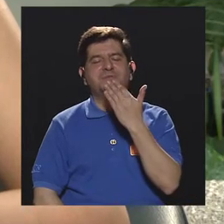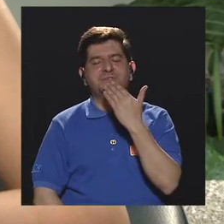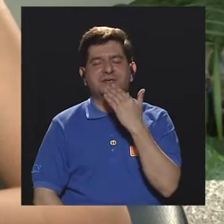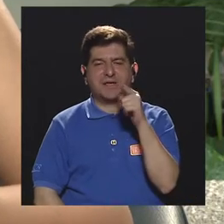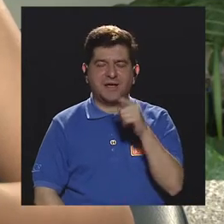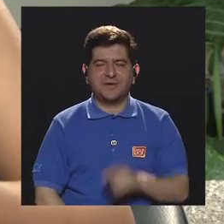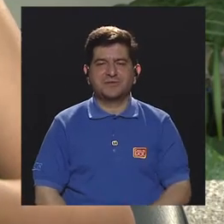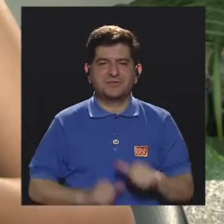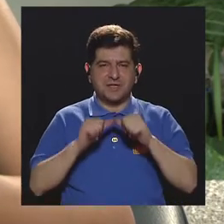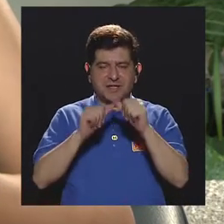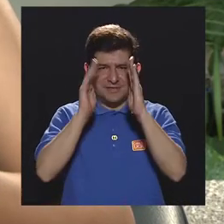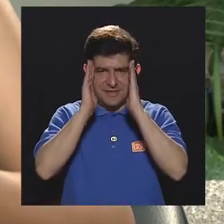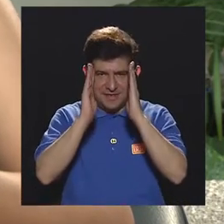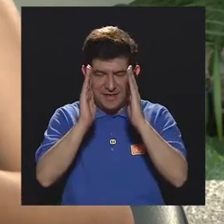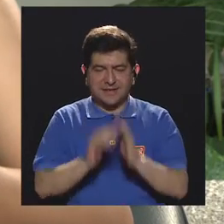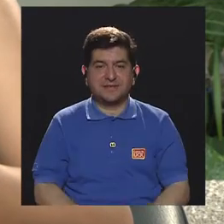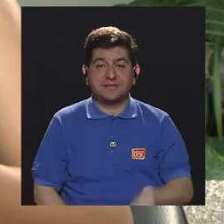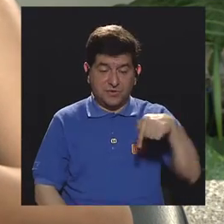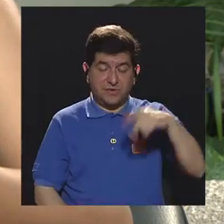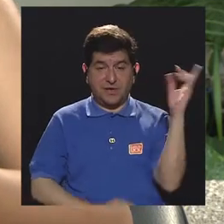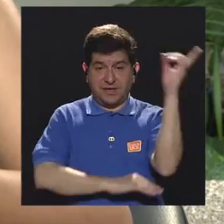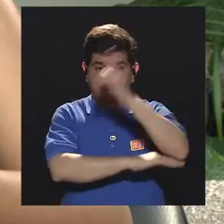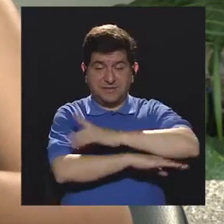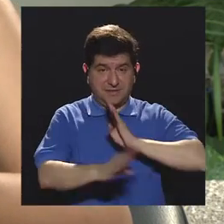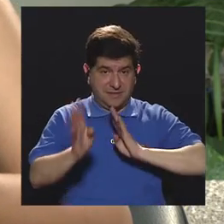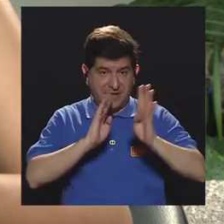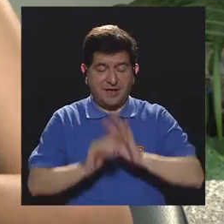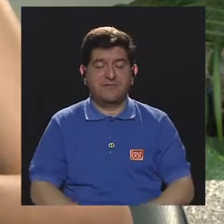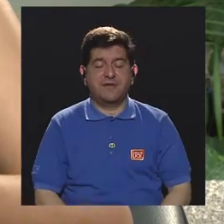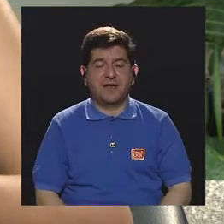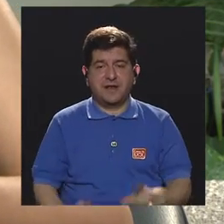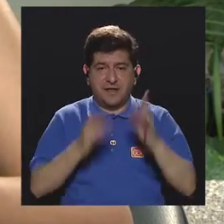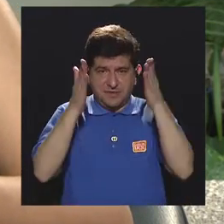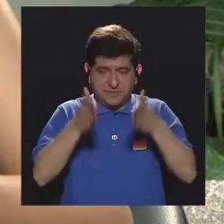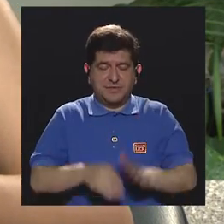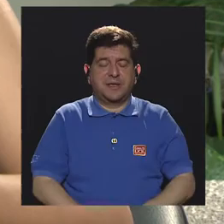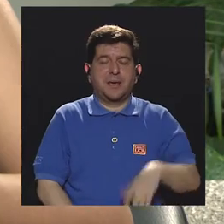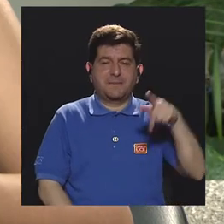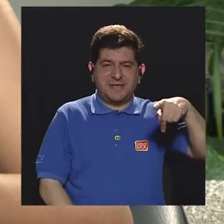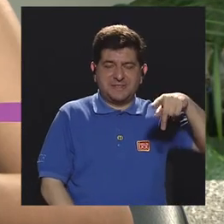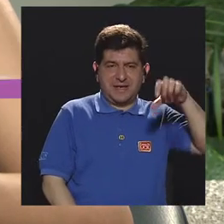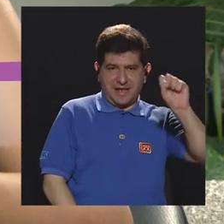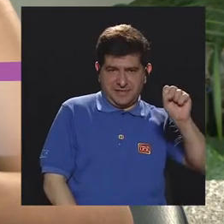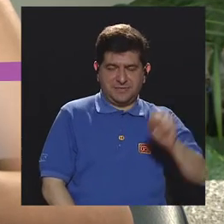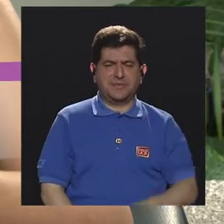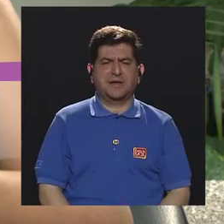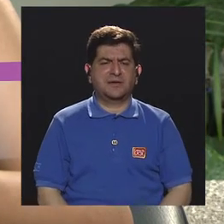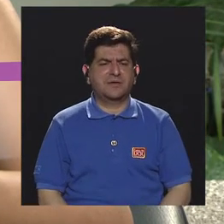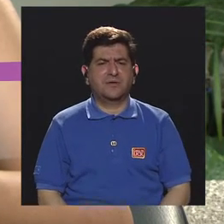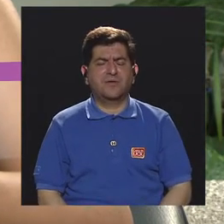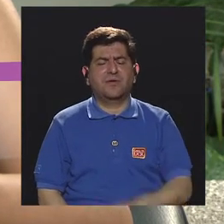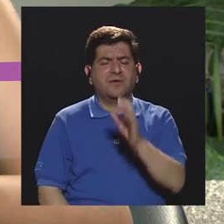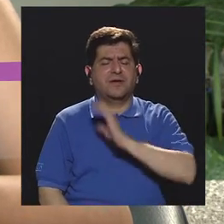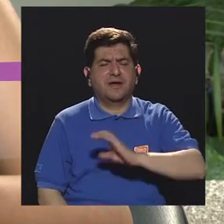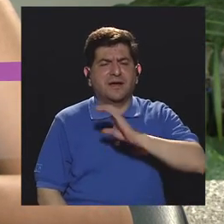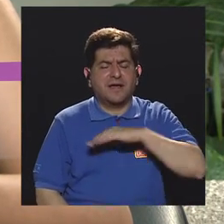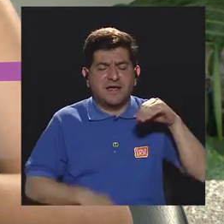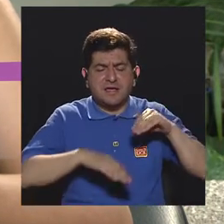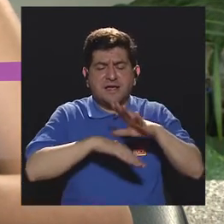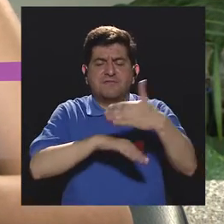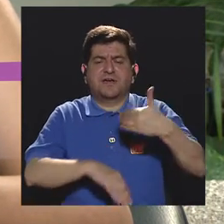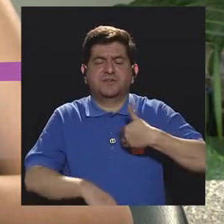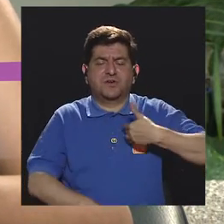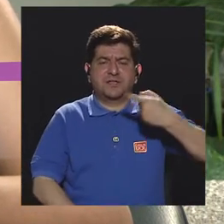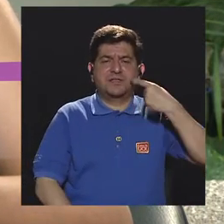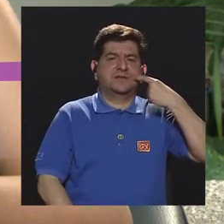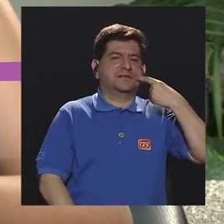Gracias a ustedes por continuar con nosotros. El día de hoy estamos conversando con la adictóloga Priscila Espano acerca de las características y los